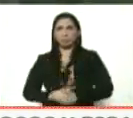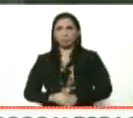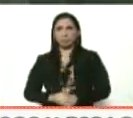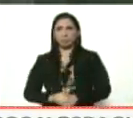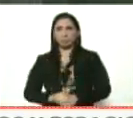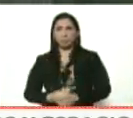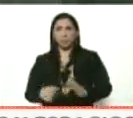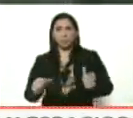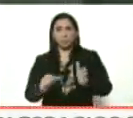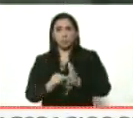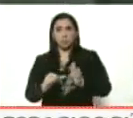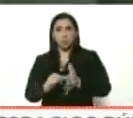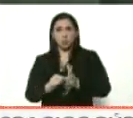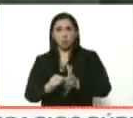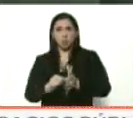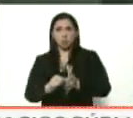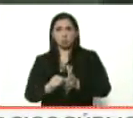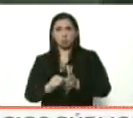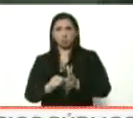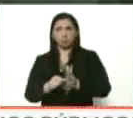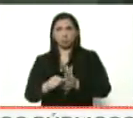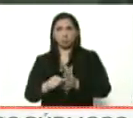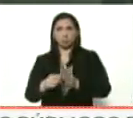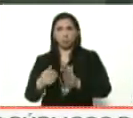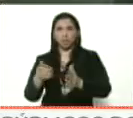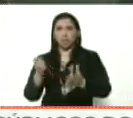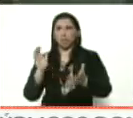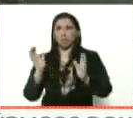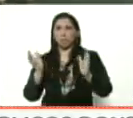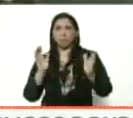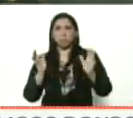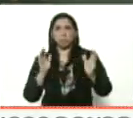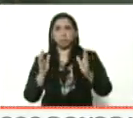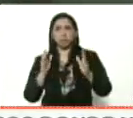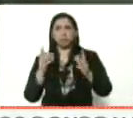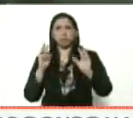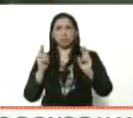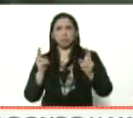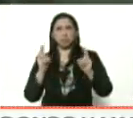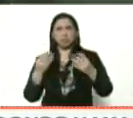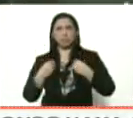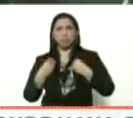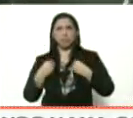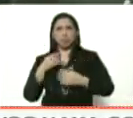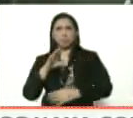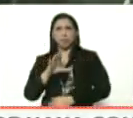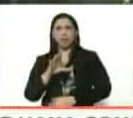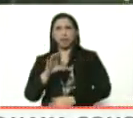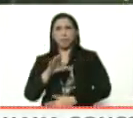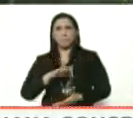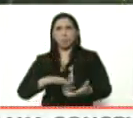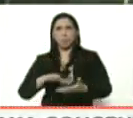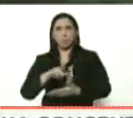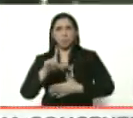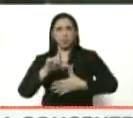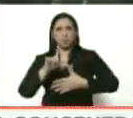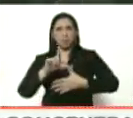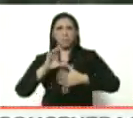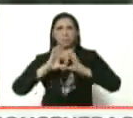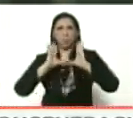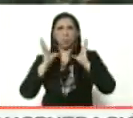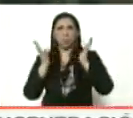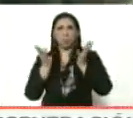se intercambiarán tópicos de la vida del país y de la situación de Latinoamérica y del